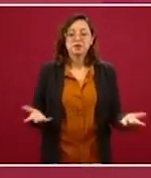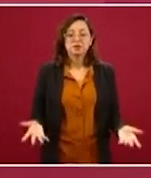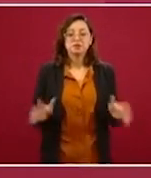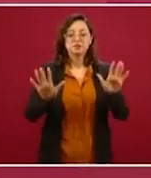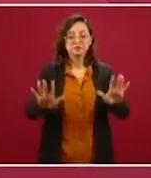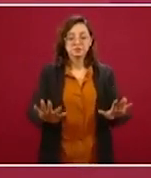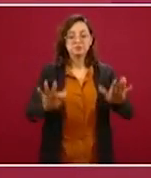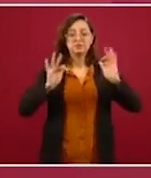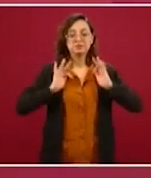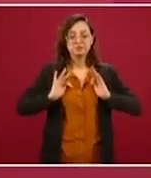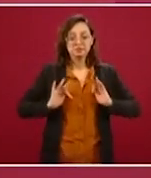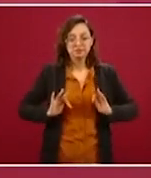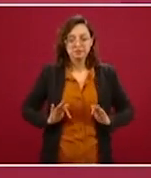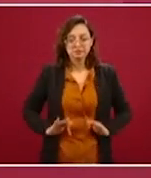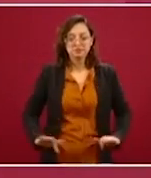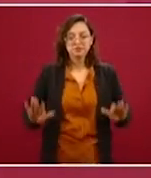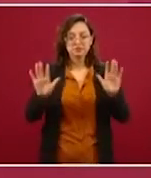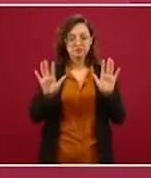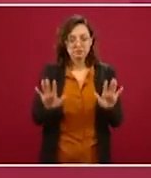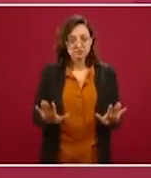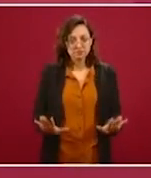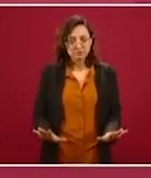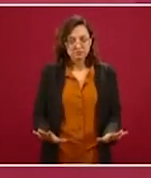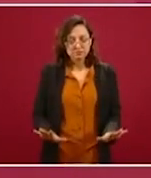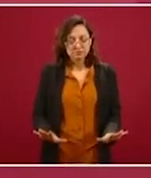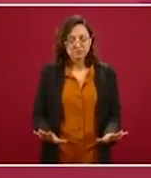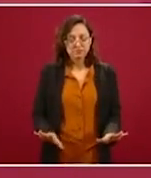serenos, tranquilos,